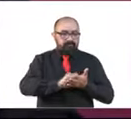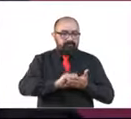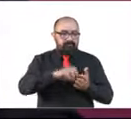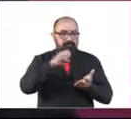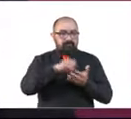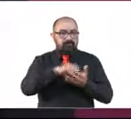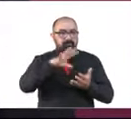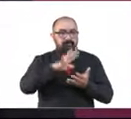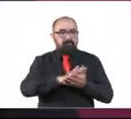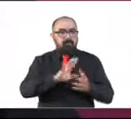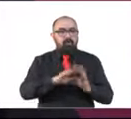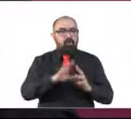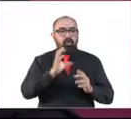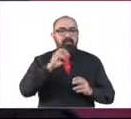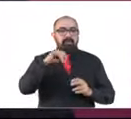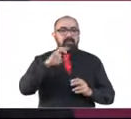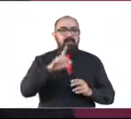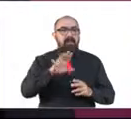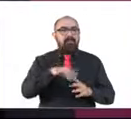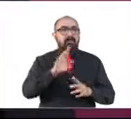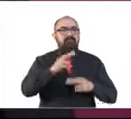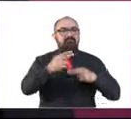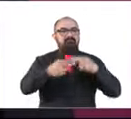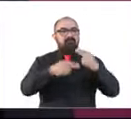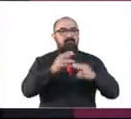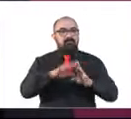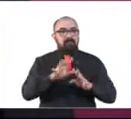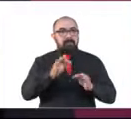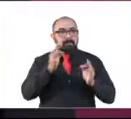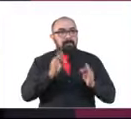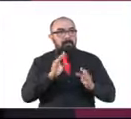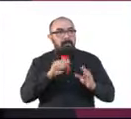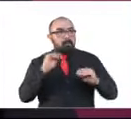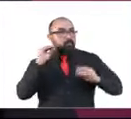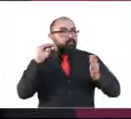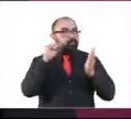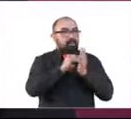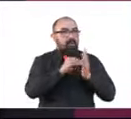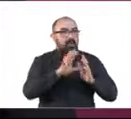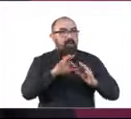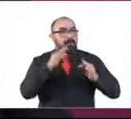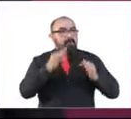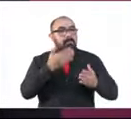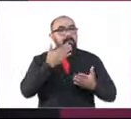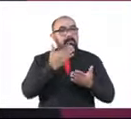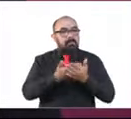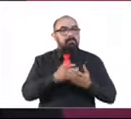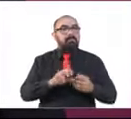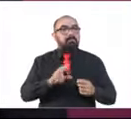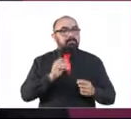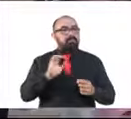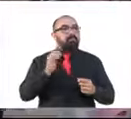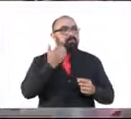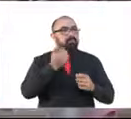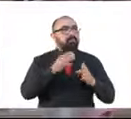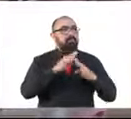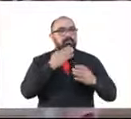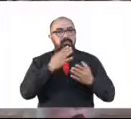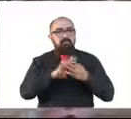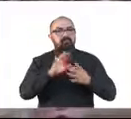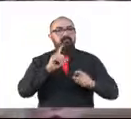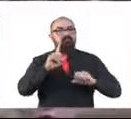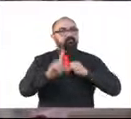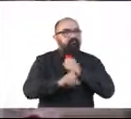la Comisión Ambiental Metropolitana, que fue muy exitosa porque echó a andar realmente problemas que